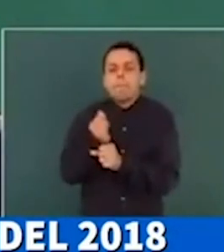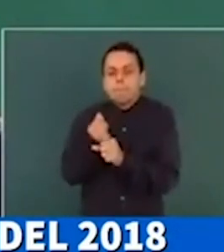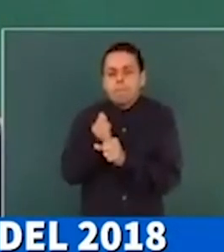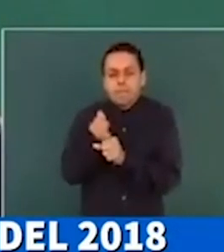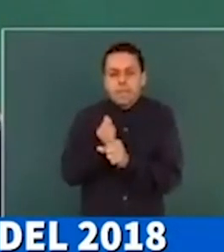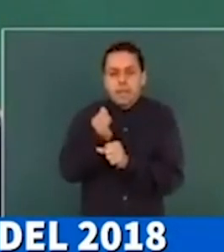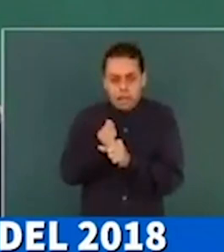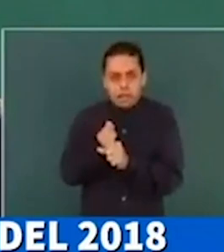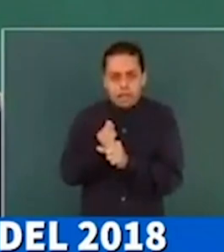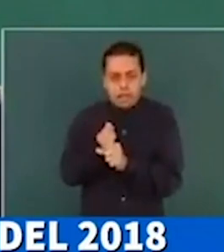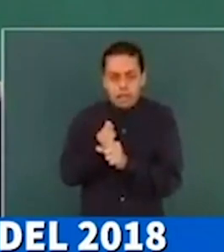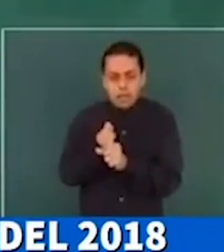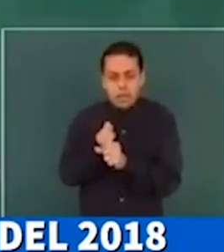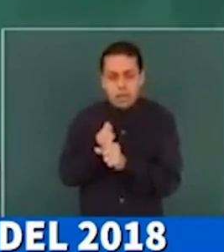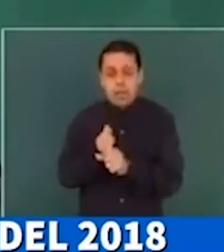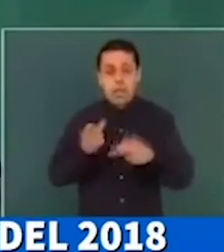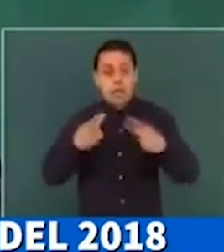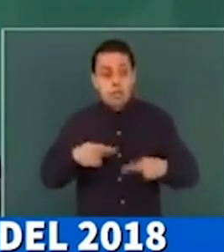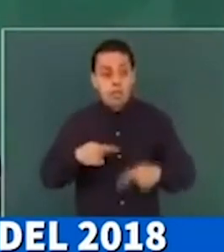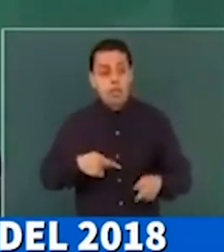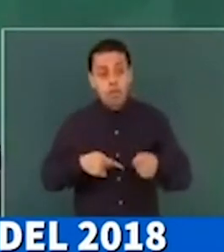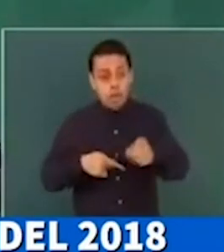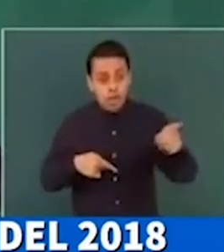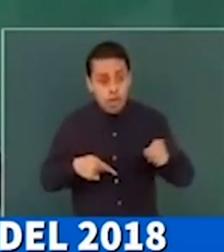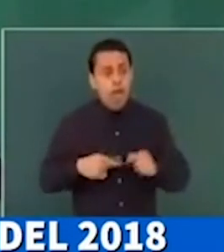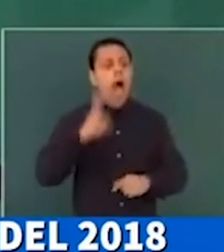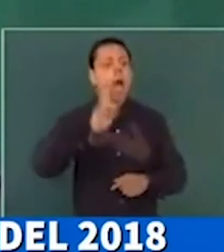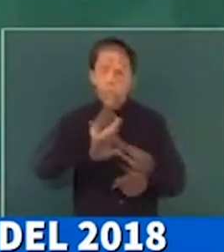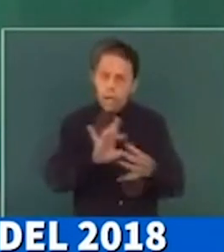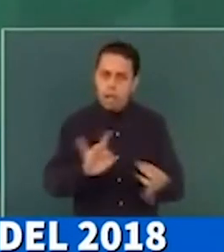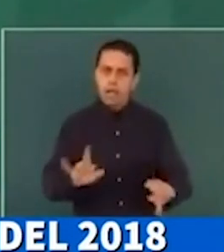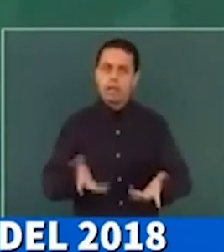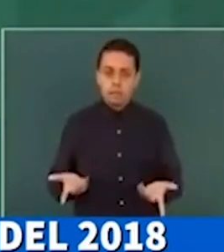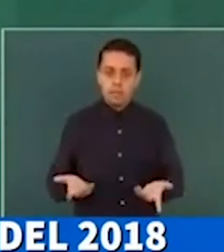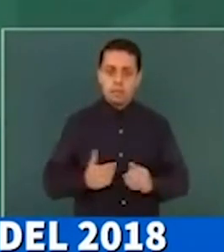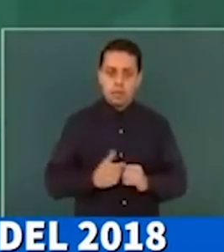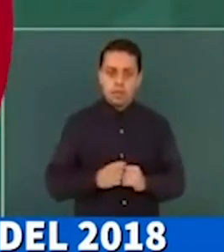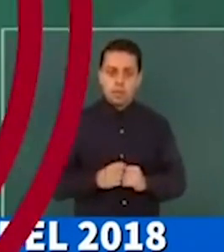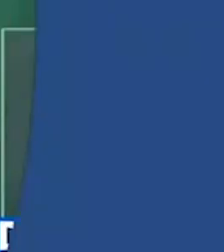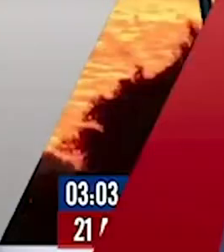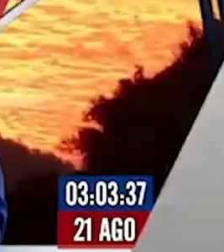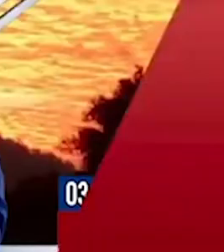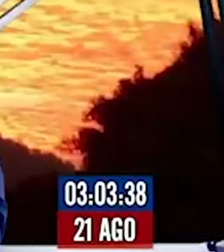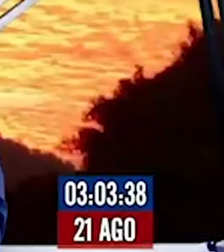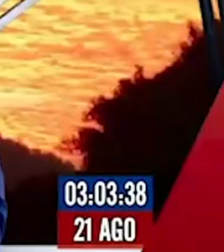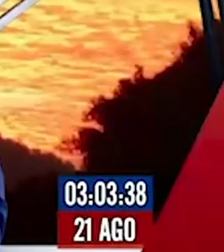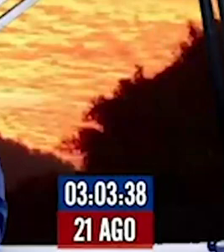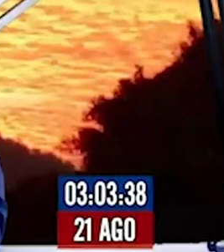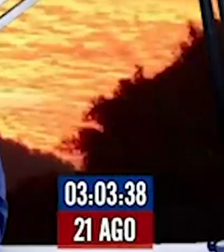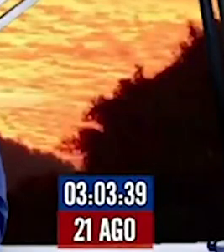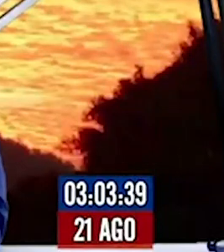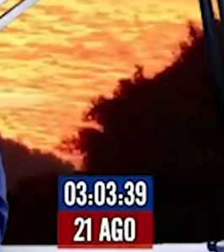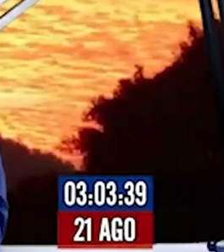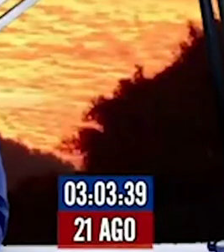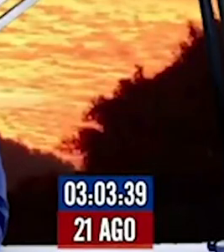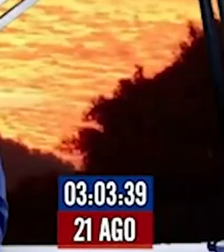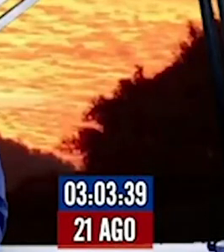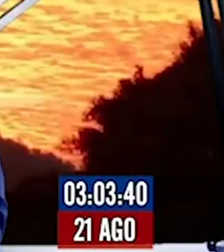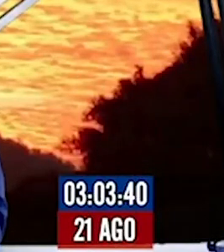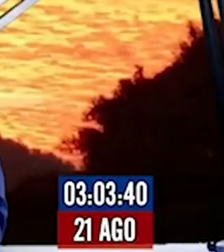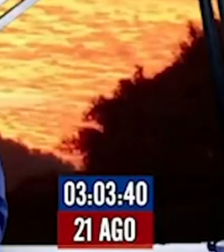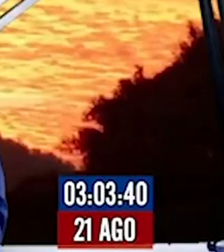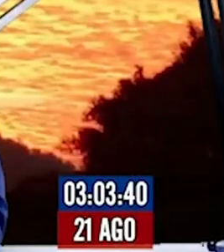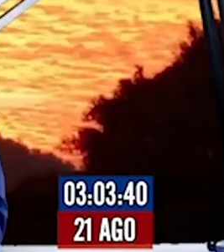investigaciones, se llame a declarar a los implicados y se actúe legalmente. El presidente esta